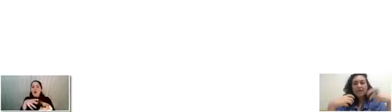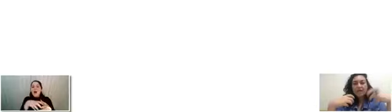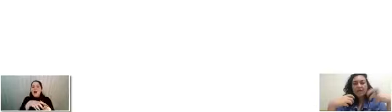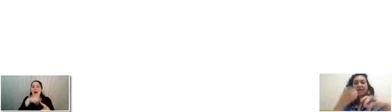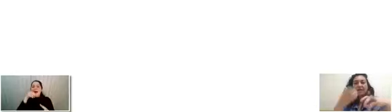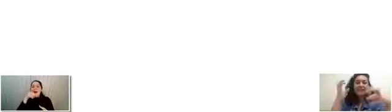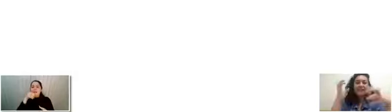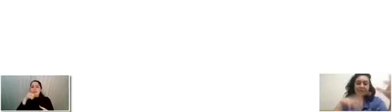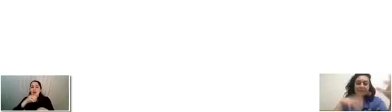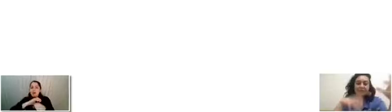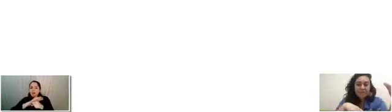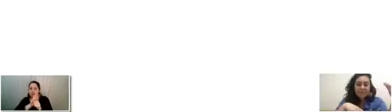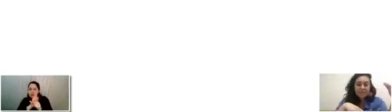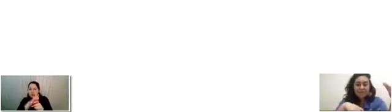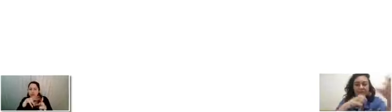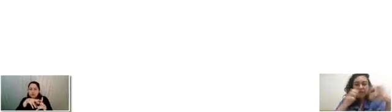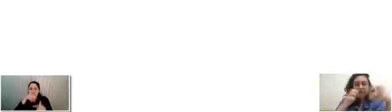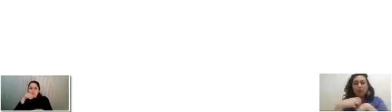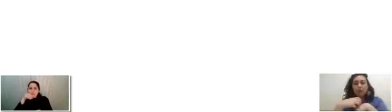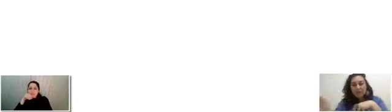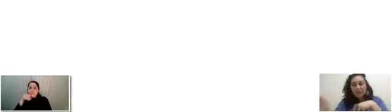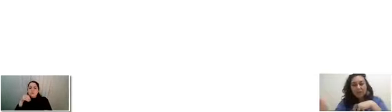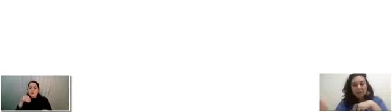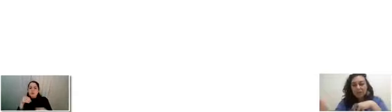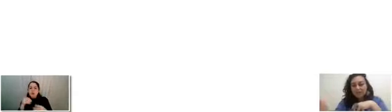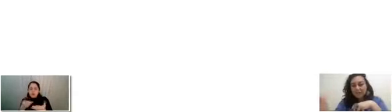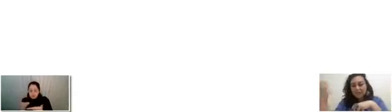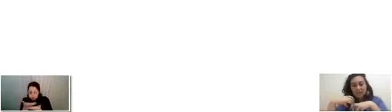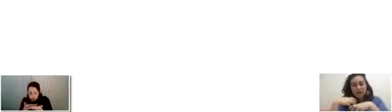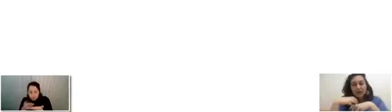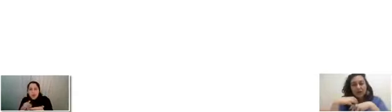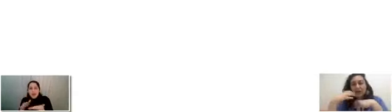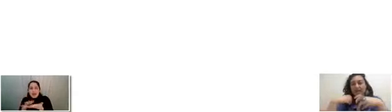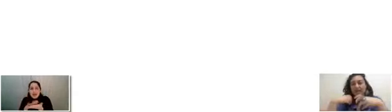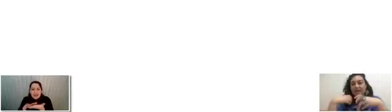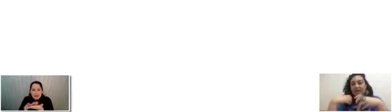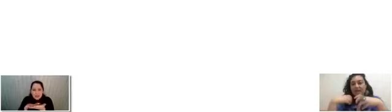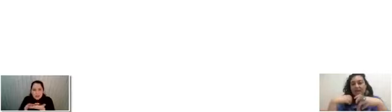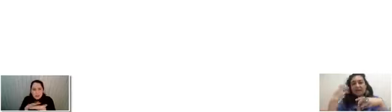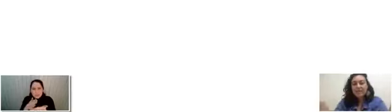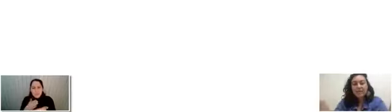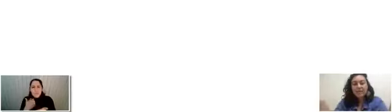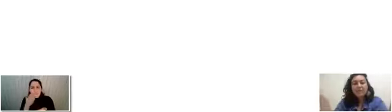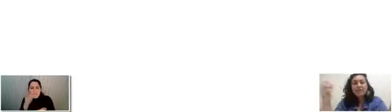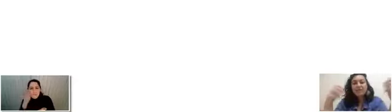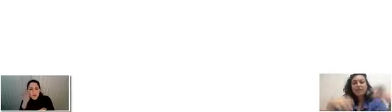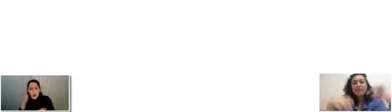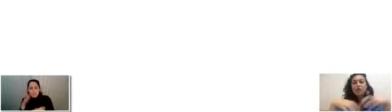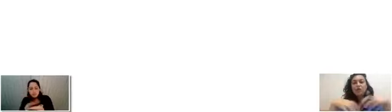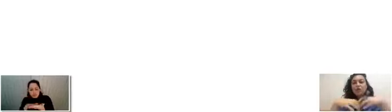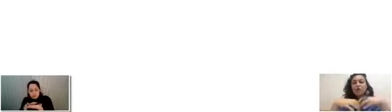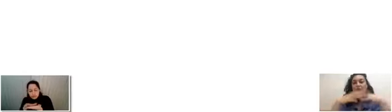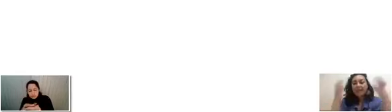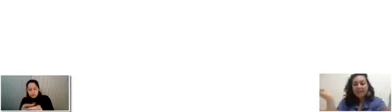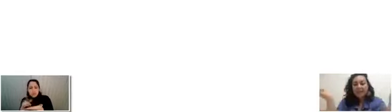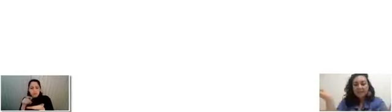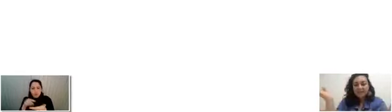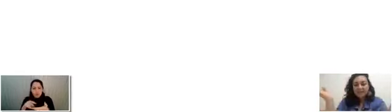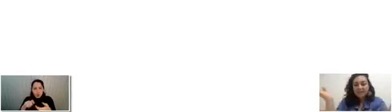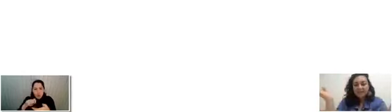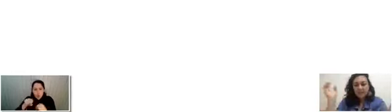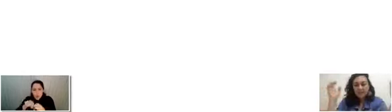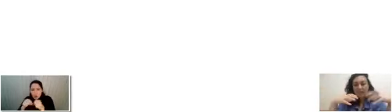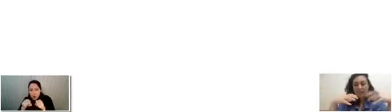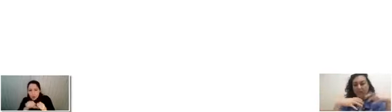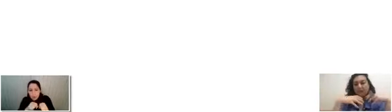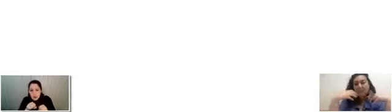que precipitar el virus, limpiarlo de las distintas sustancias que vienen en el medio, romper las paredes celulares para